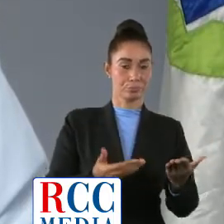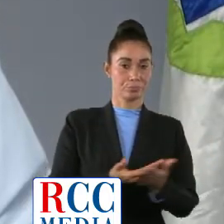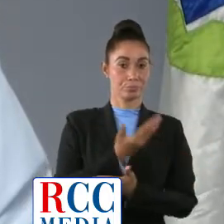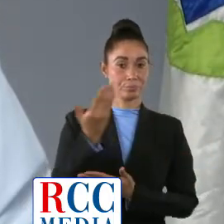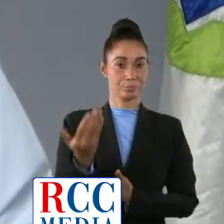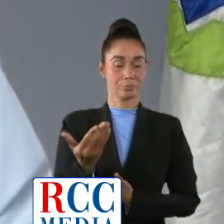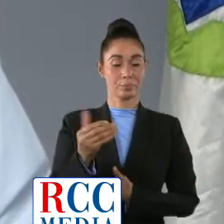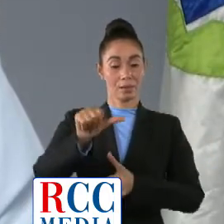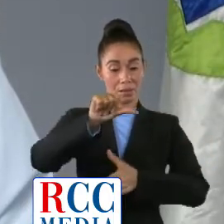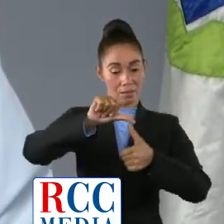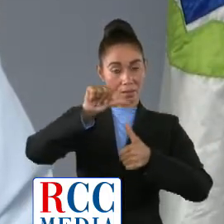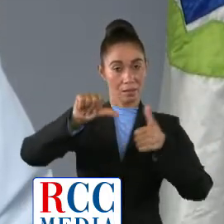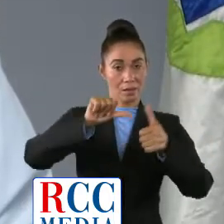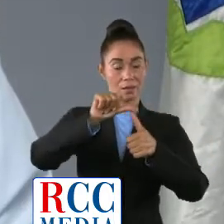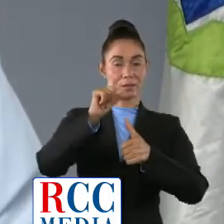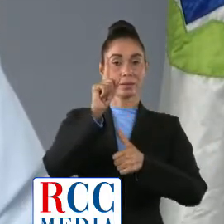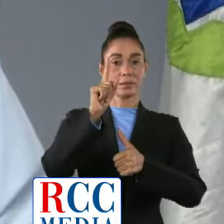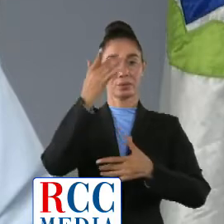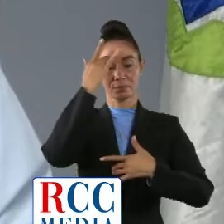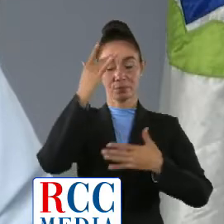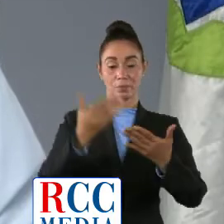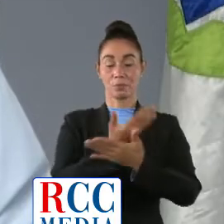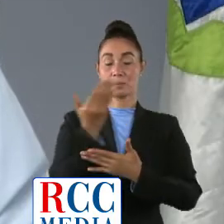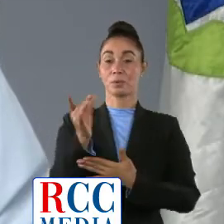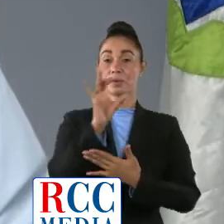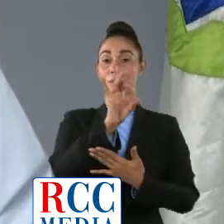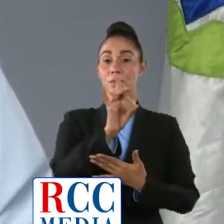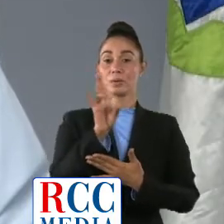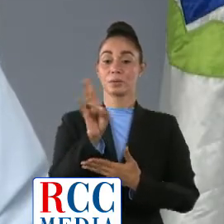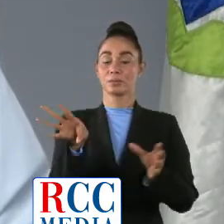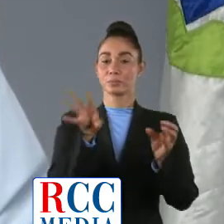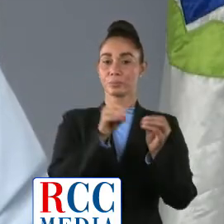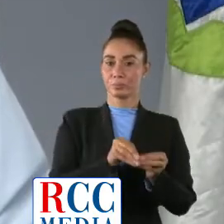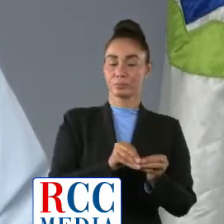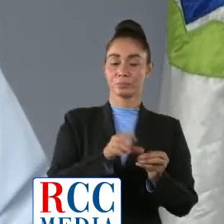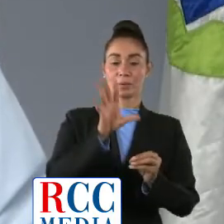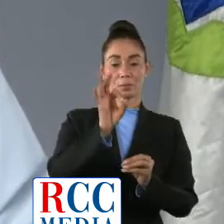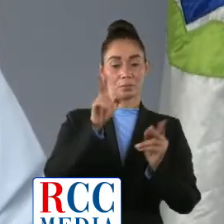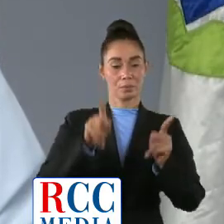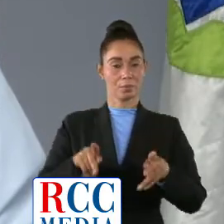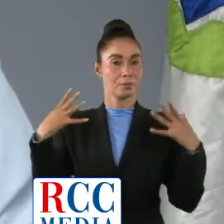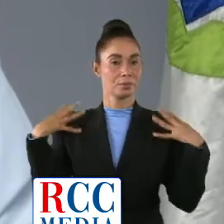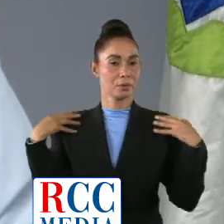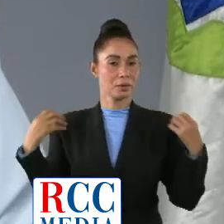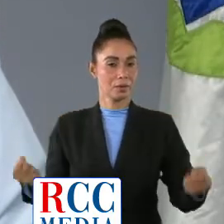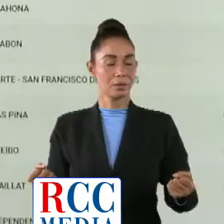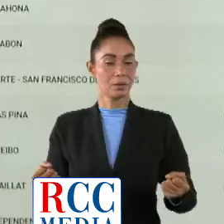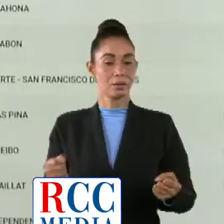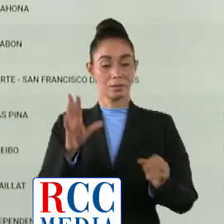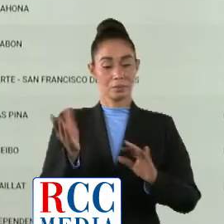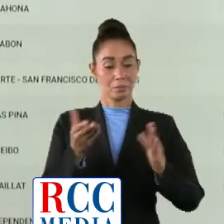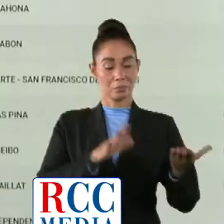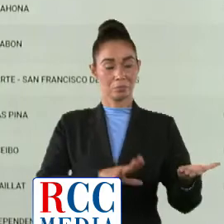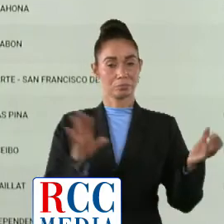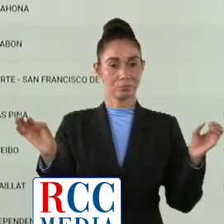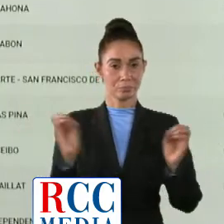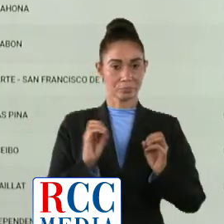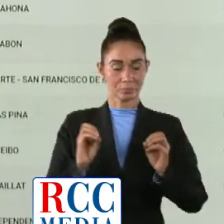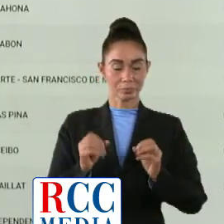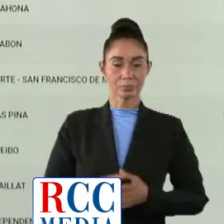nuevo. Azua, un caso nuevo, 87 acumulados, 9 recuperados, 0